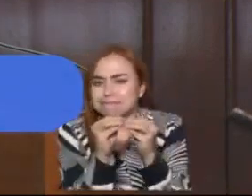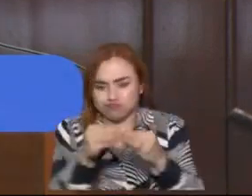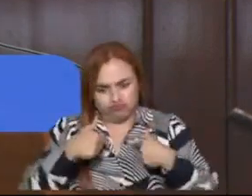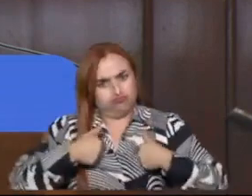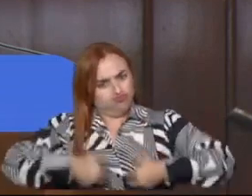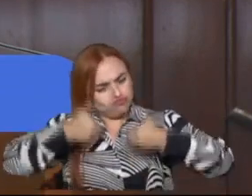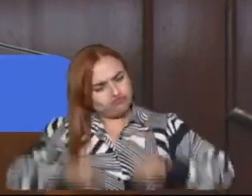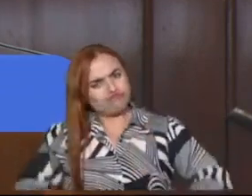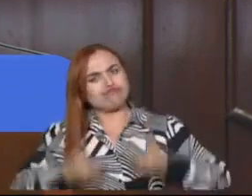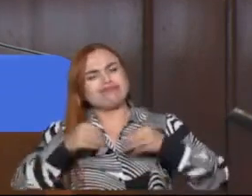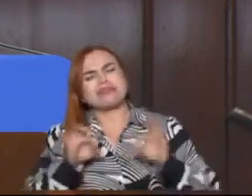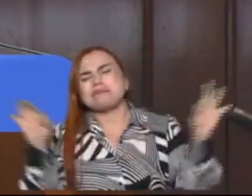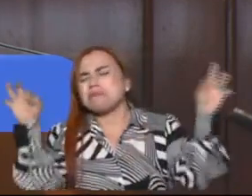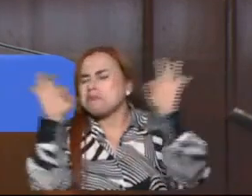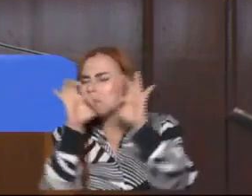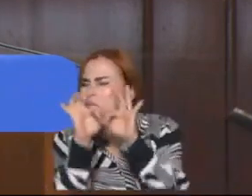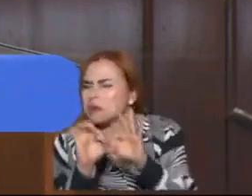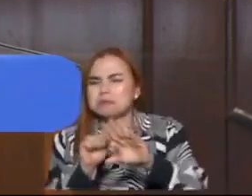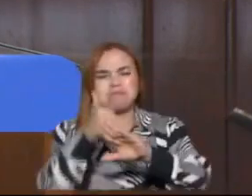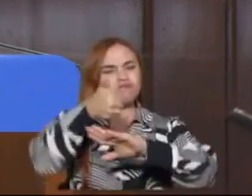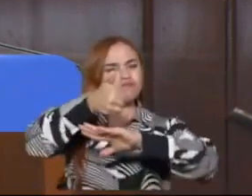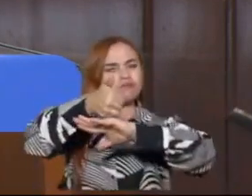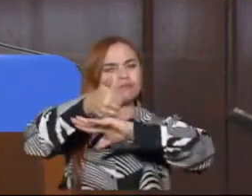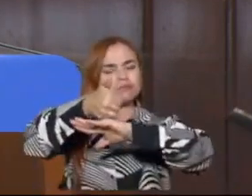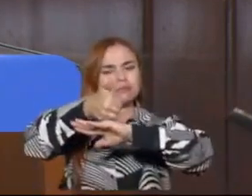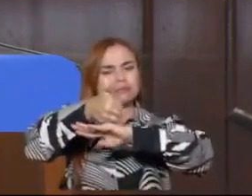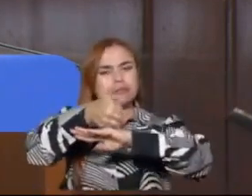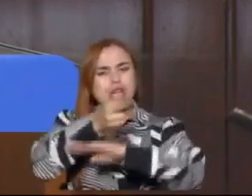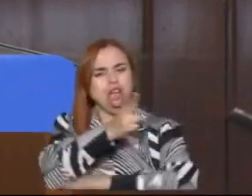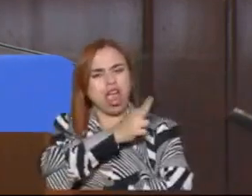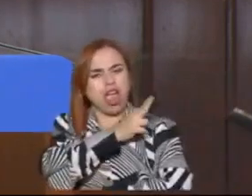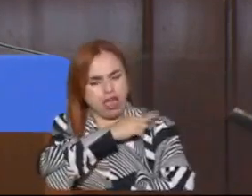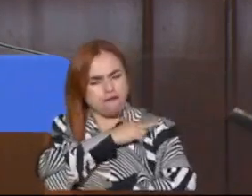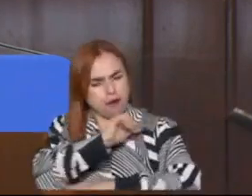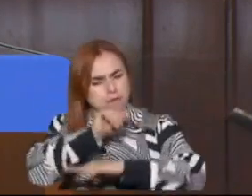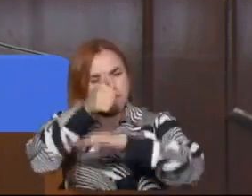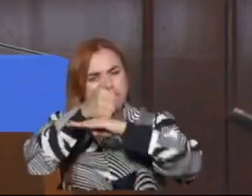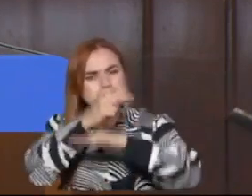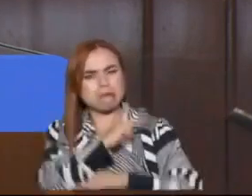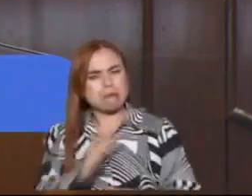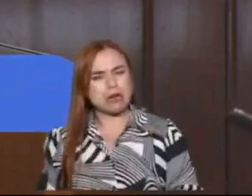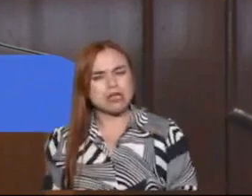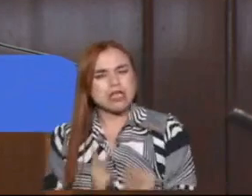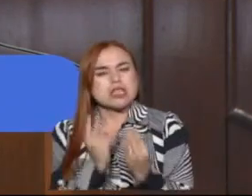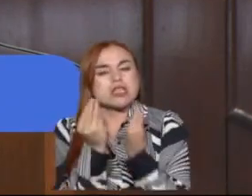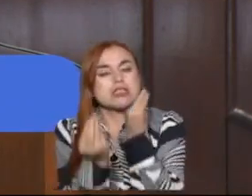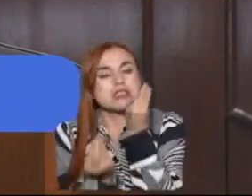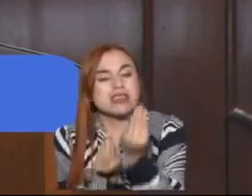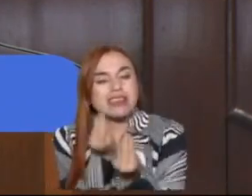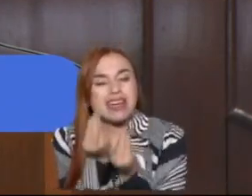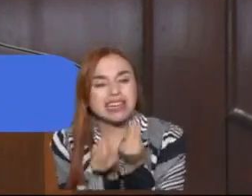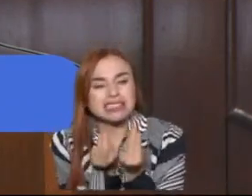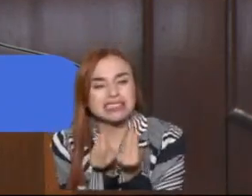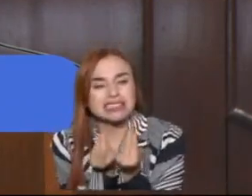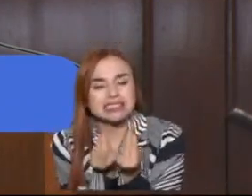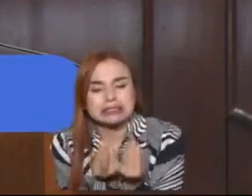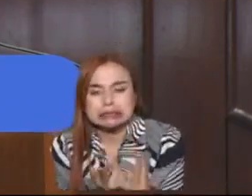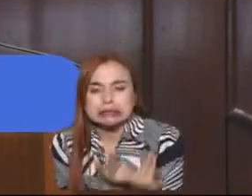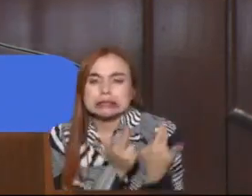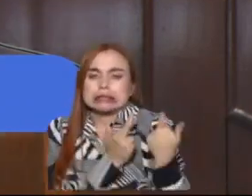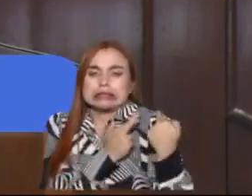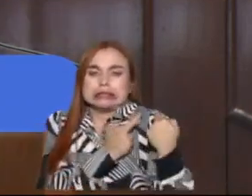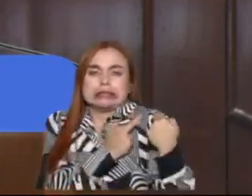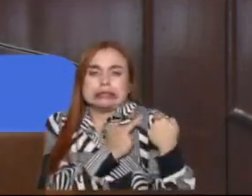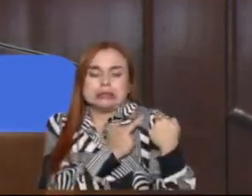personal y como jefe del Ejecutivo, con una transición ordenada para